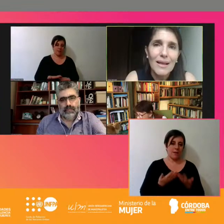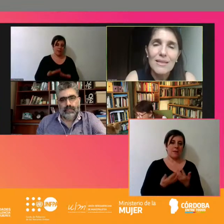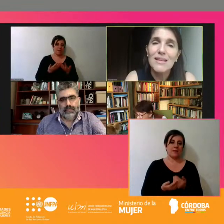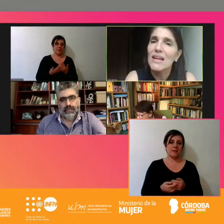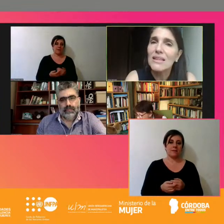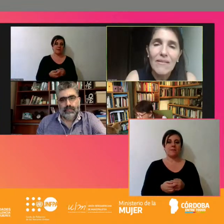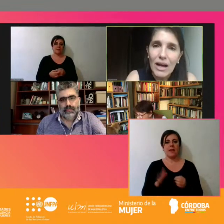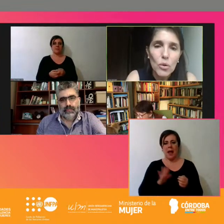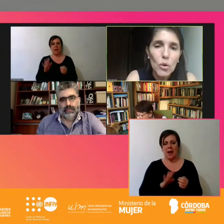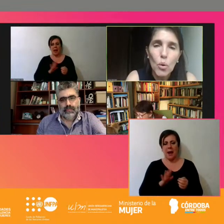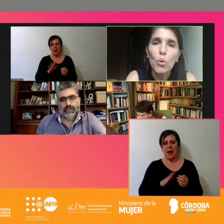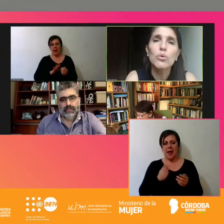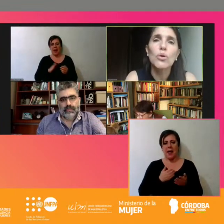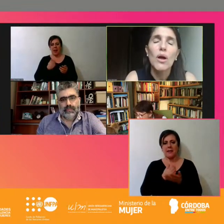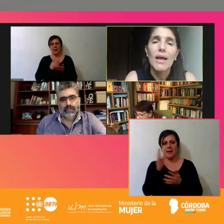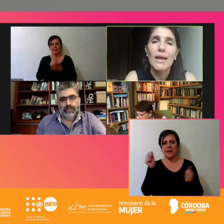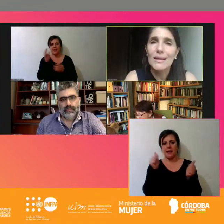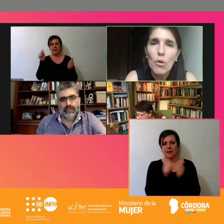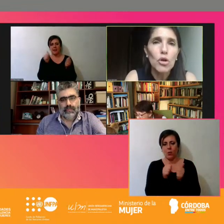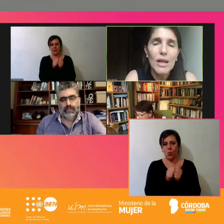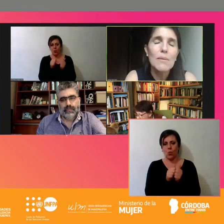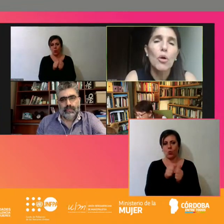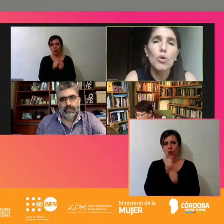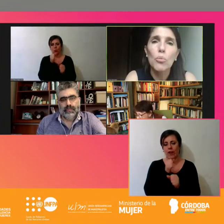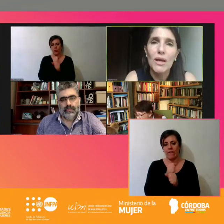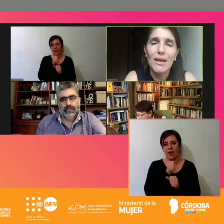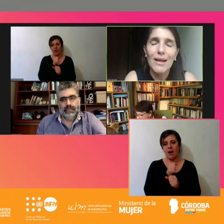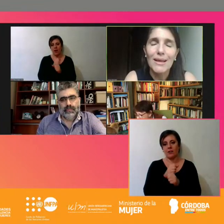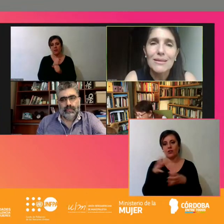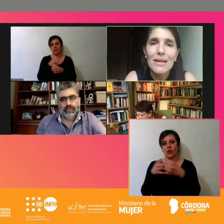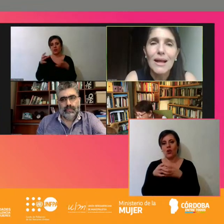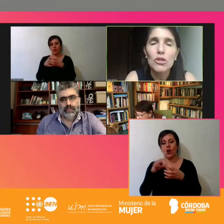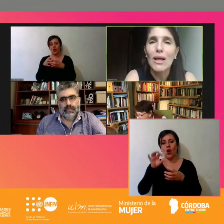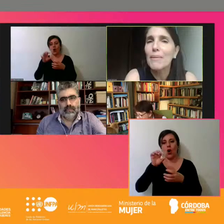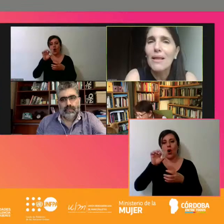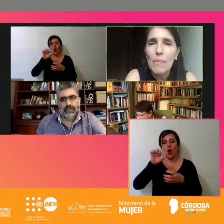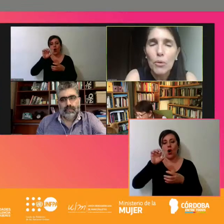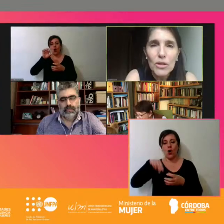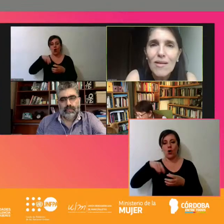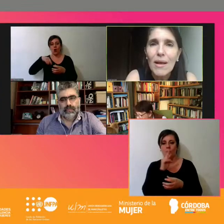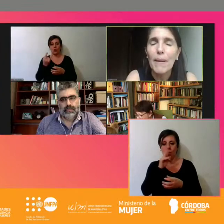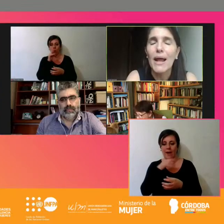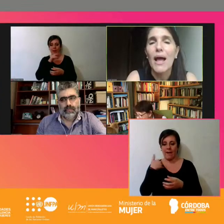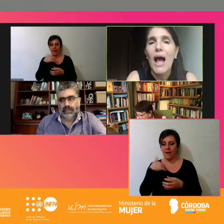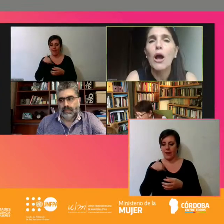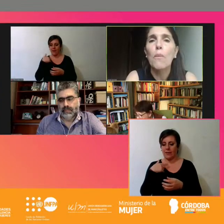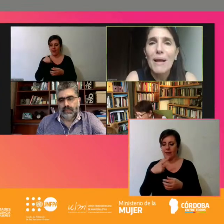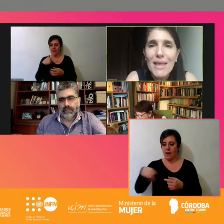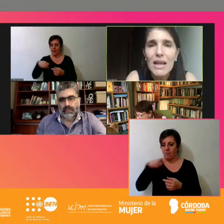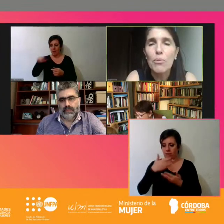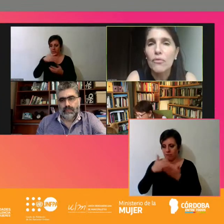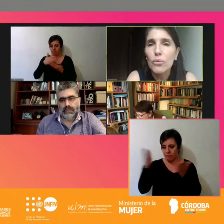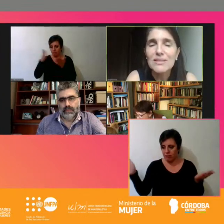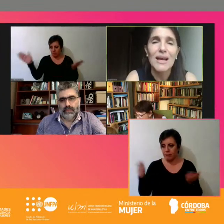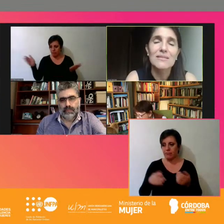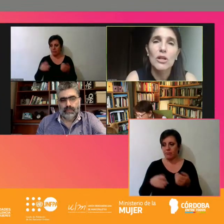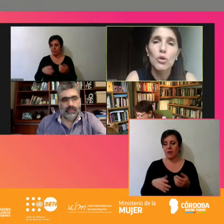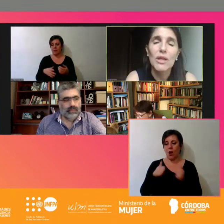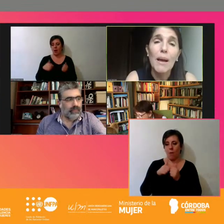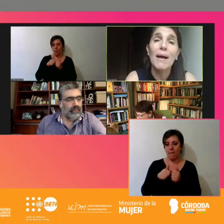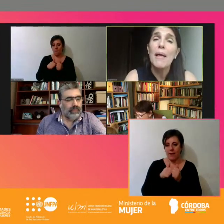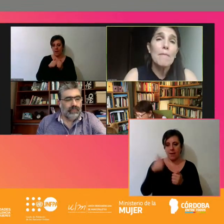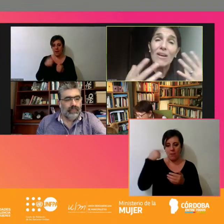ganas de seguir trabajando en conjunto. Estamos con el equipo de ONU Mujeres en Argentina totalmente disponibles para acompañar y profundizar en